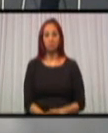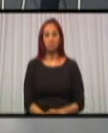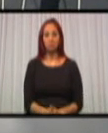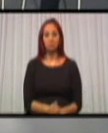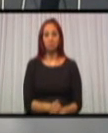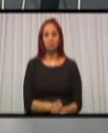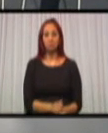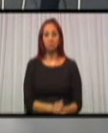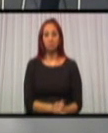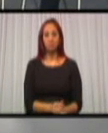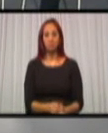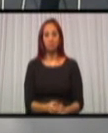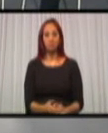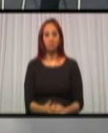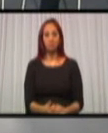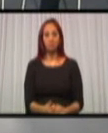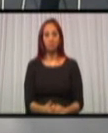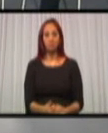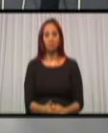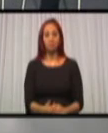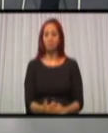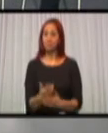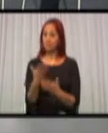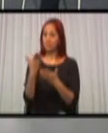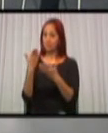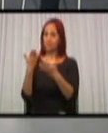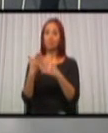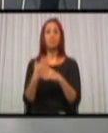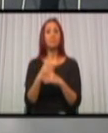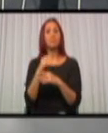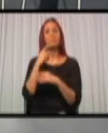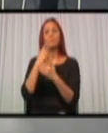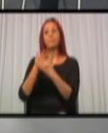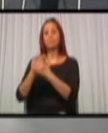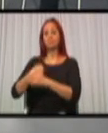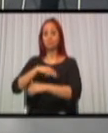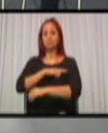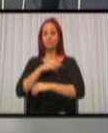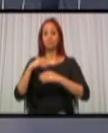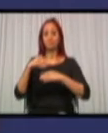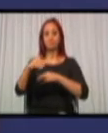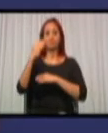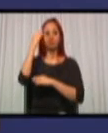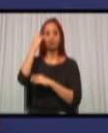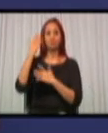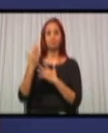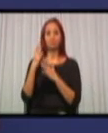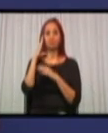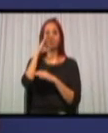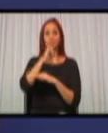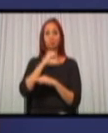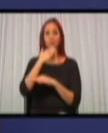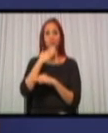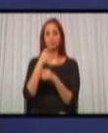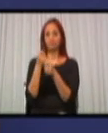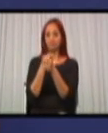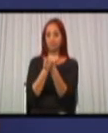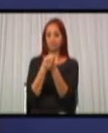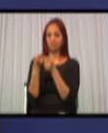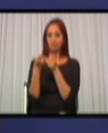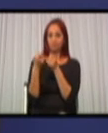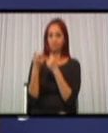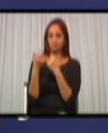Don Edgar. Gracias. La propuesta nuestra va más allá porque esto denota una mala administración